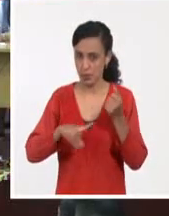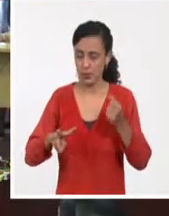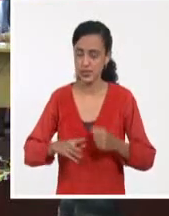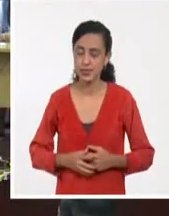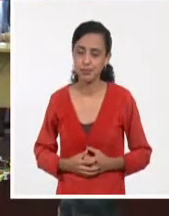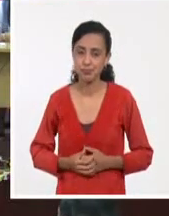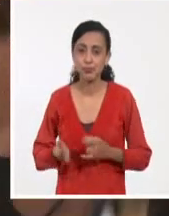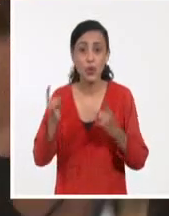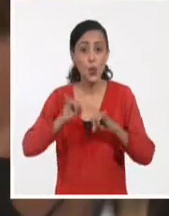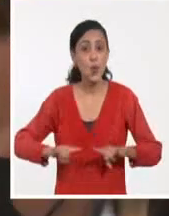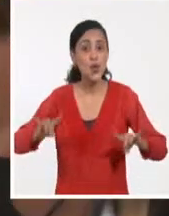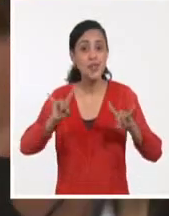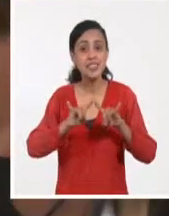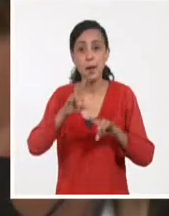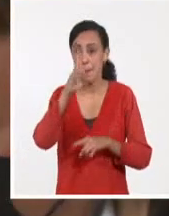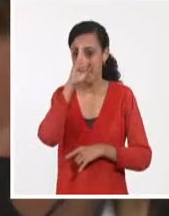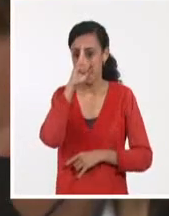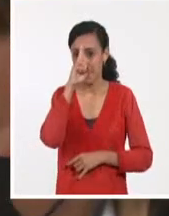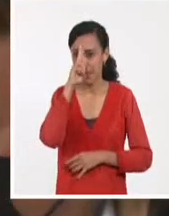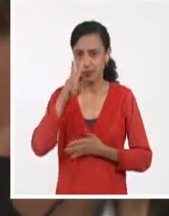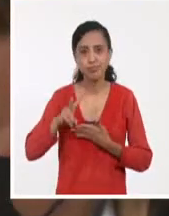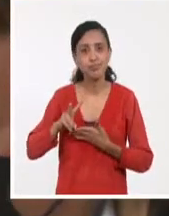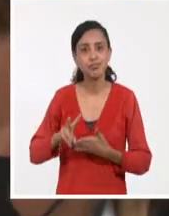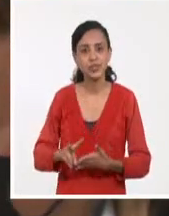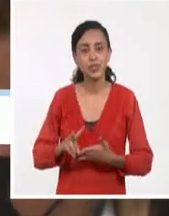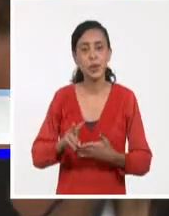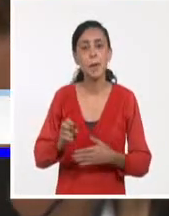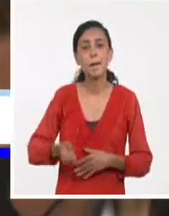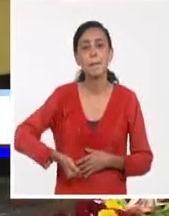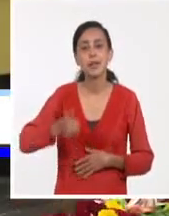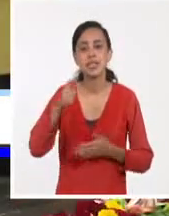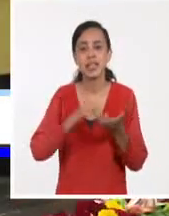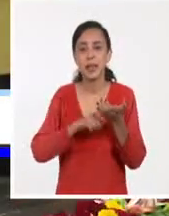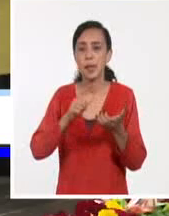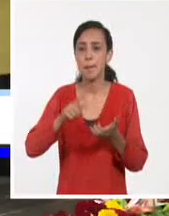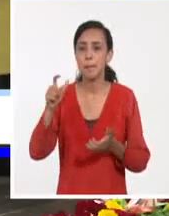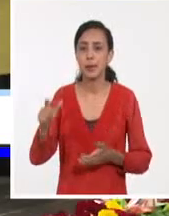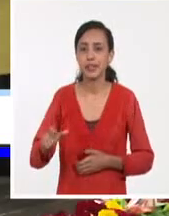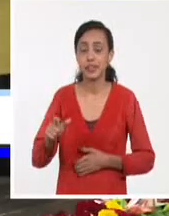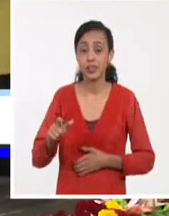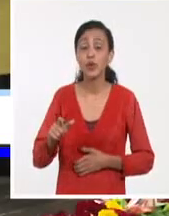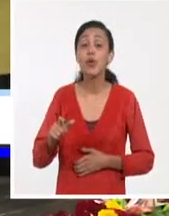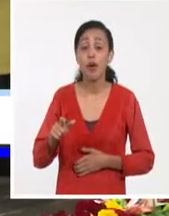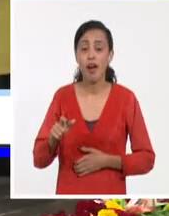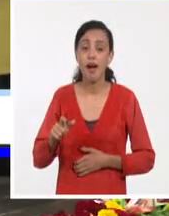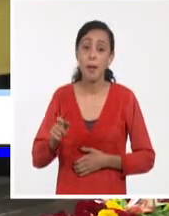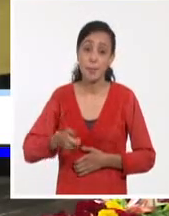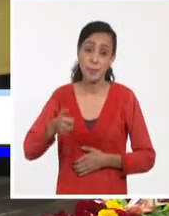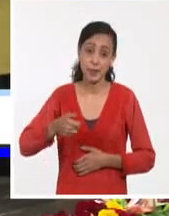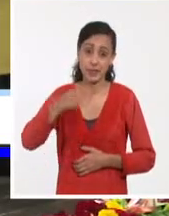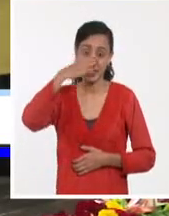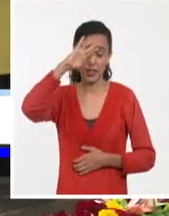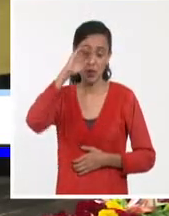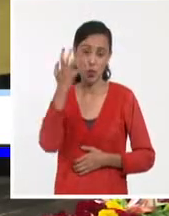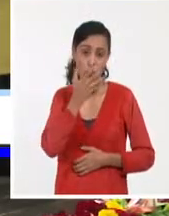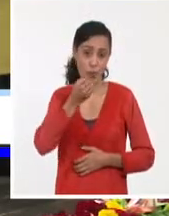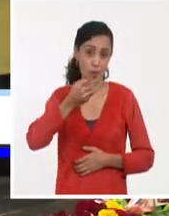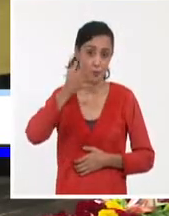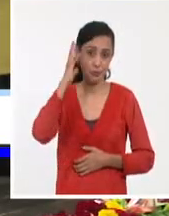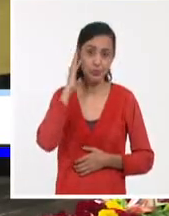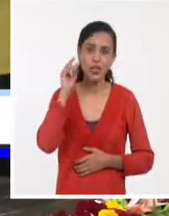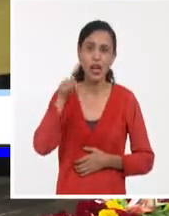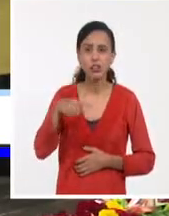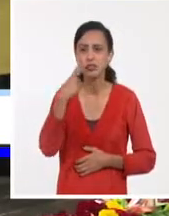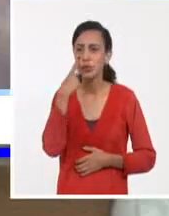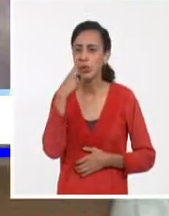Hasta la Universidad de Ciencias Médicas llegó el primer secretario del Partido Comunista de Cuba, Miguel Díaz-Canel Bermúdez. En la cita, el presidente